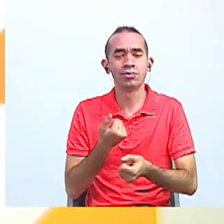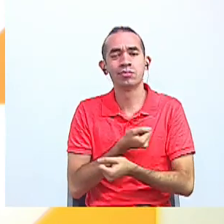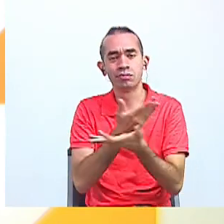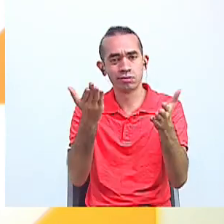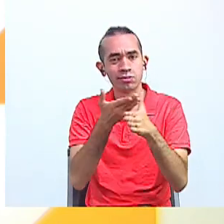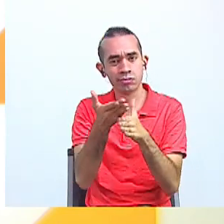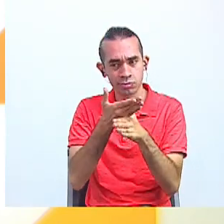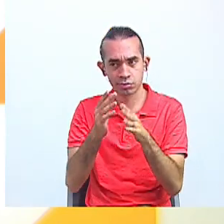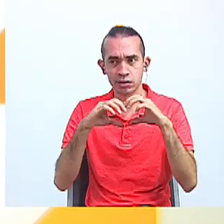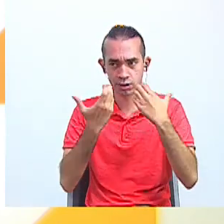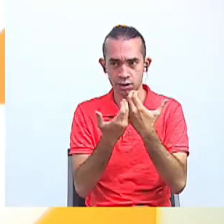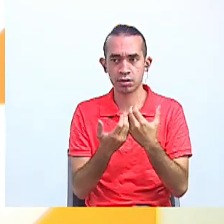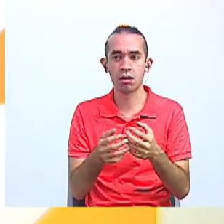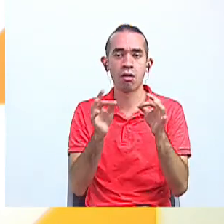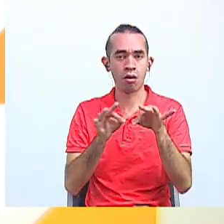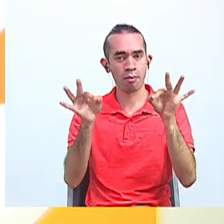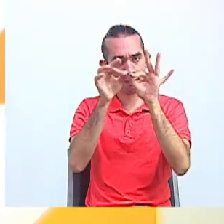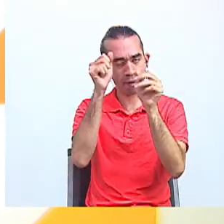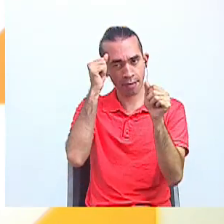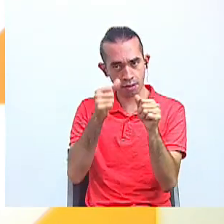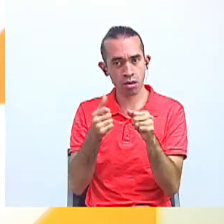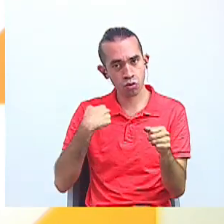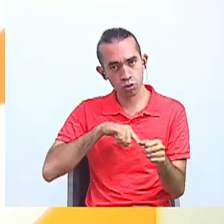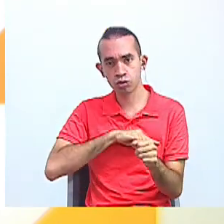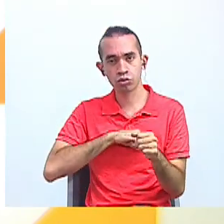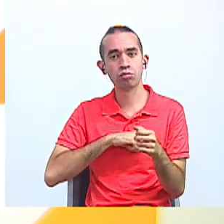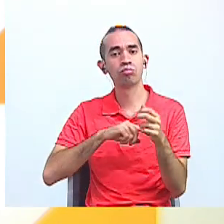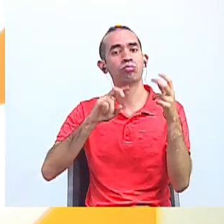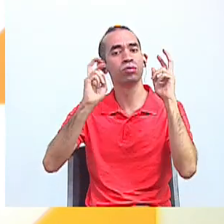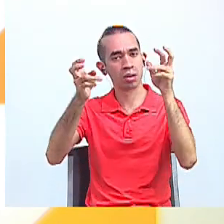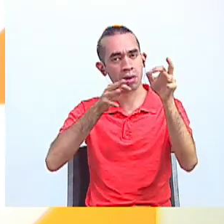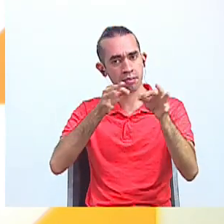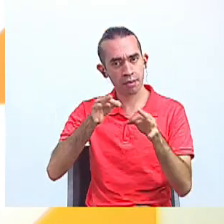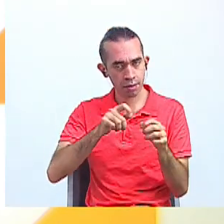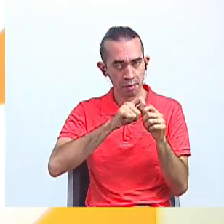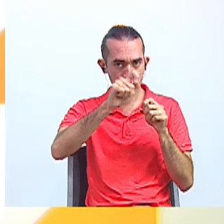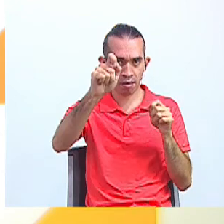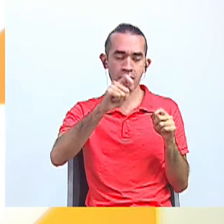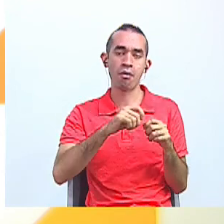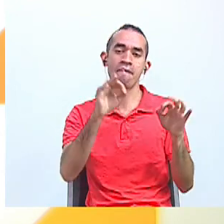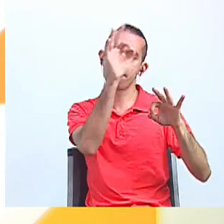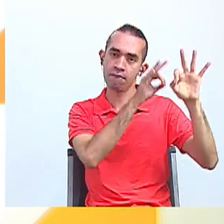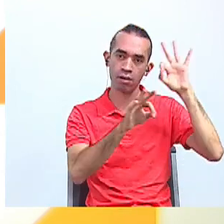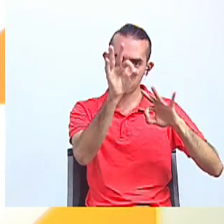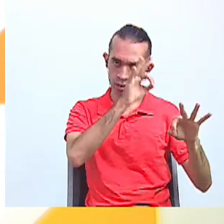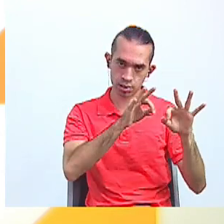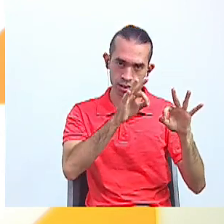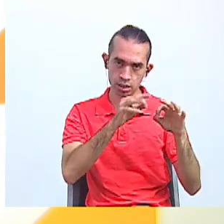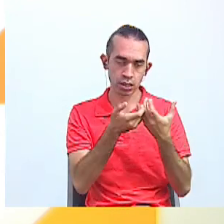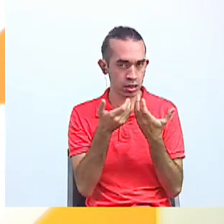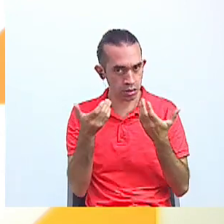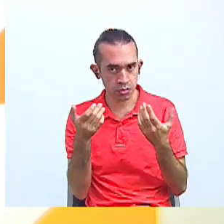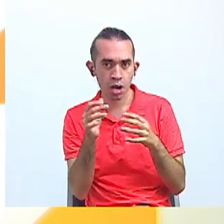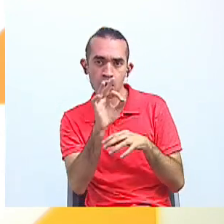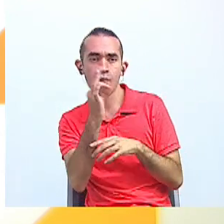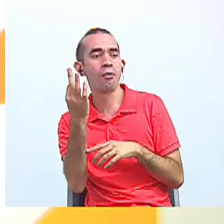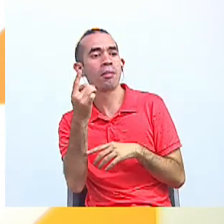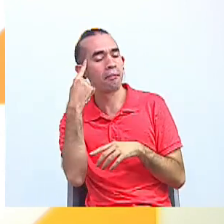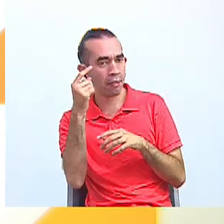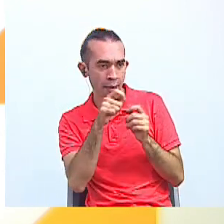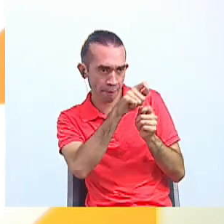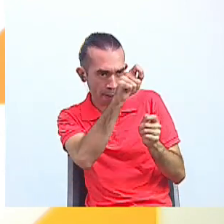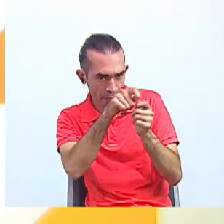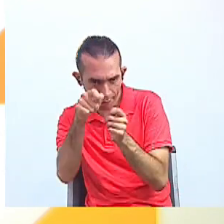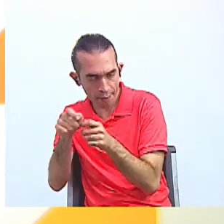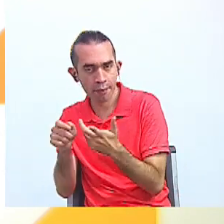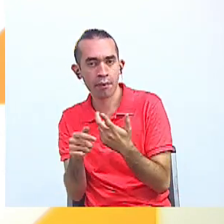importante recordar que estuvimos entonces hablando de las magnitudes físicas, de esos instrumentos de medición, que